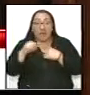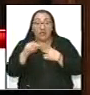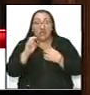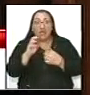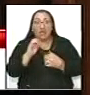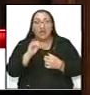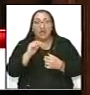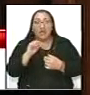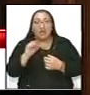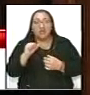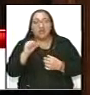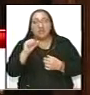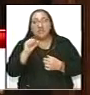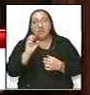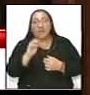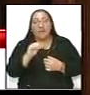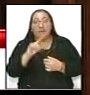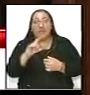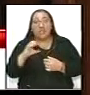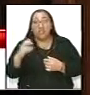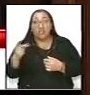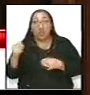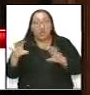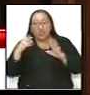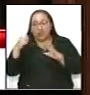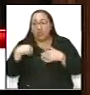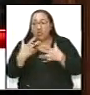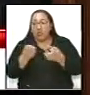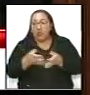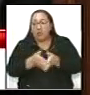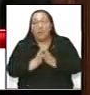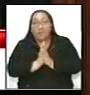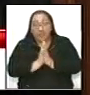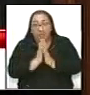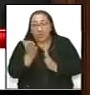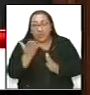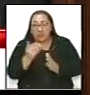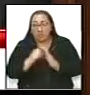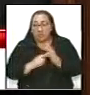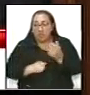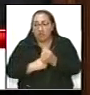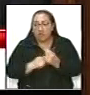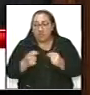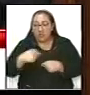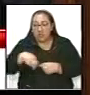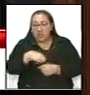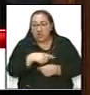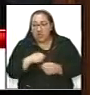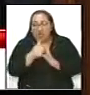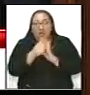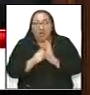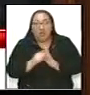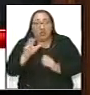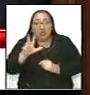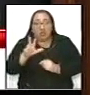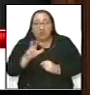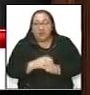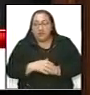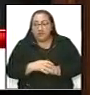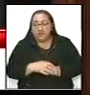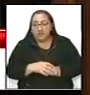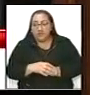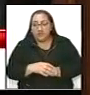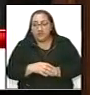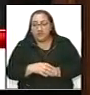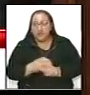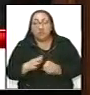Melchor, se está promoviendo una película. Yo quisiera pedir, presidente, en apoyo a esto, en el artículo 3, el